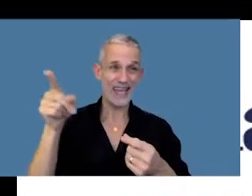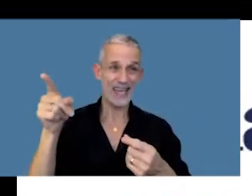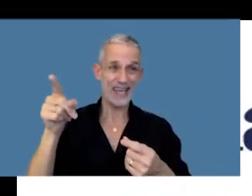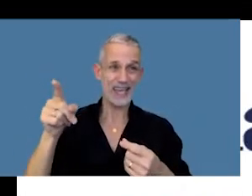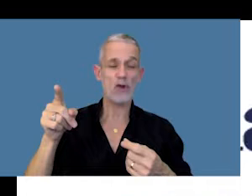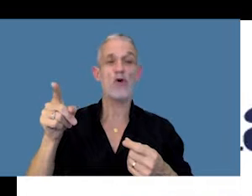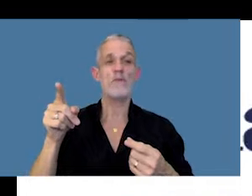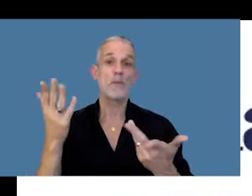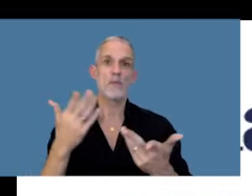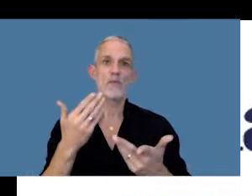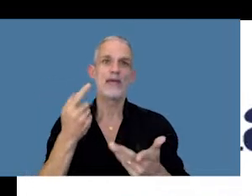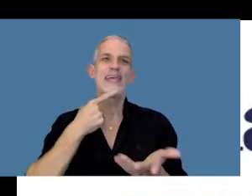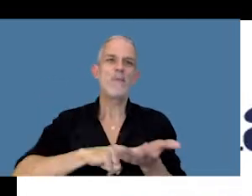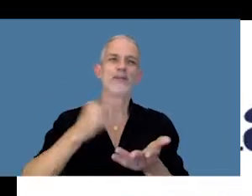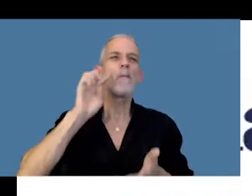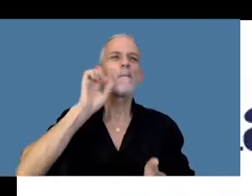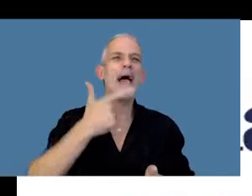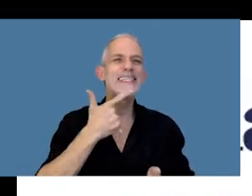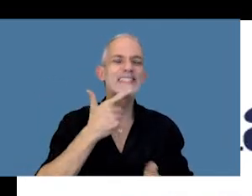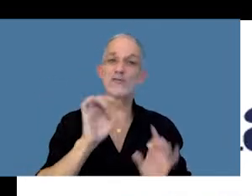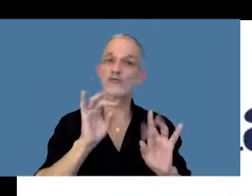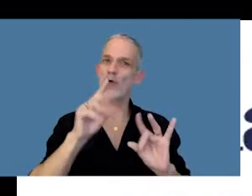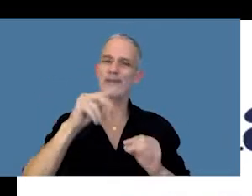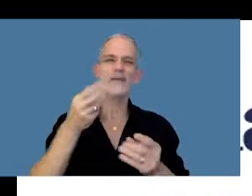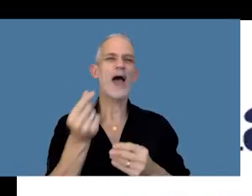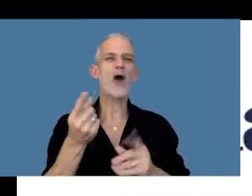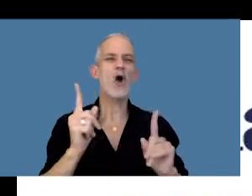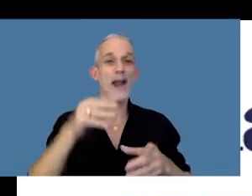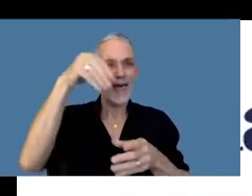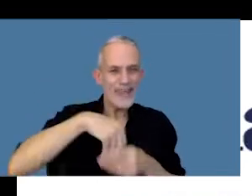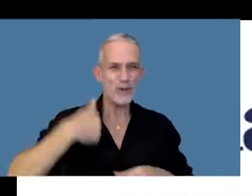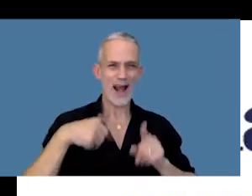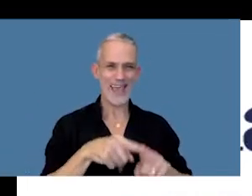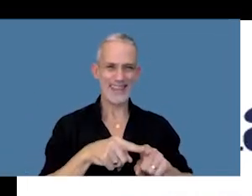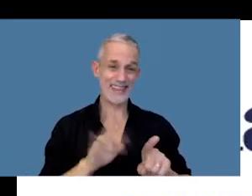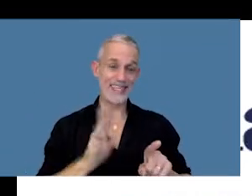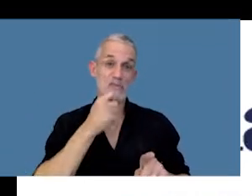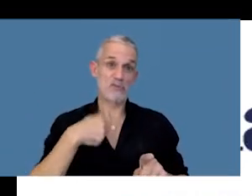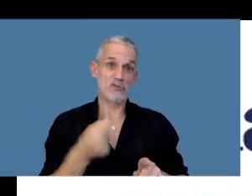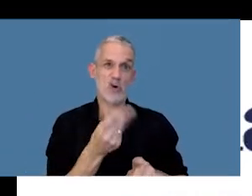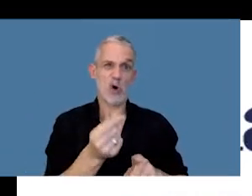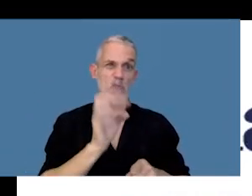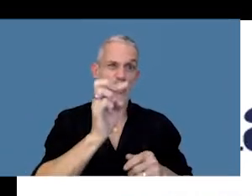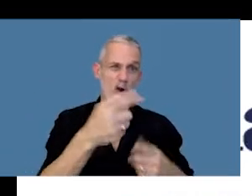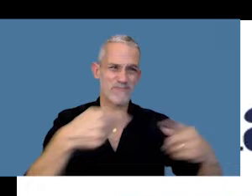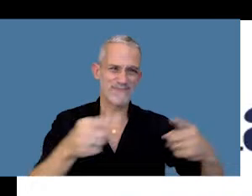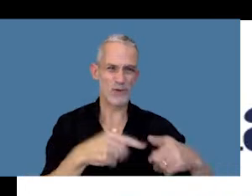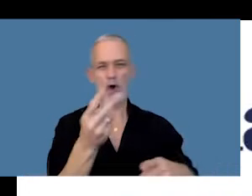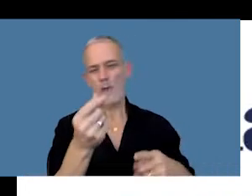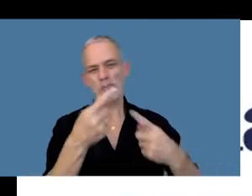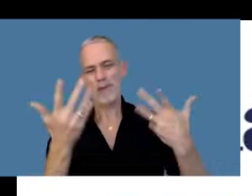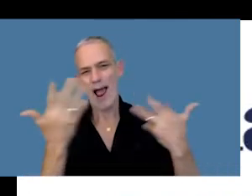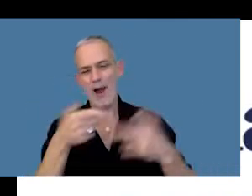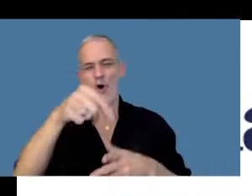el impuesto país se aplicaba únicamente para compras dentro del país. Cuando yo exigía, yo compro